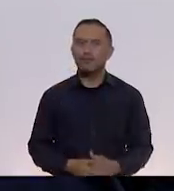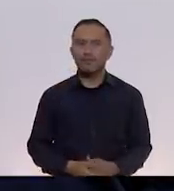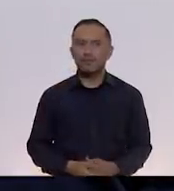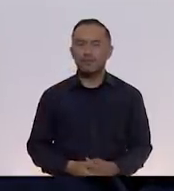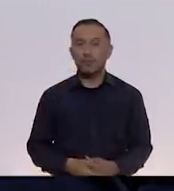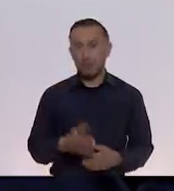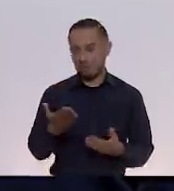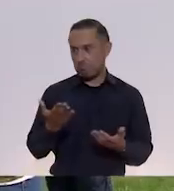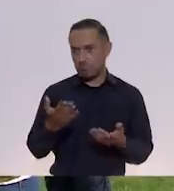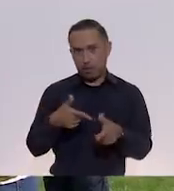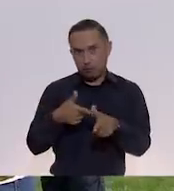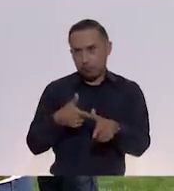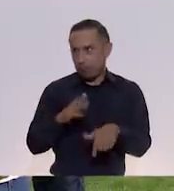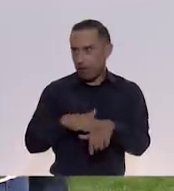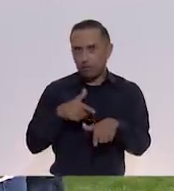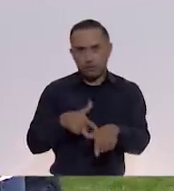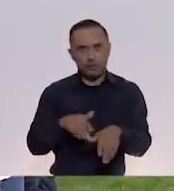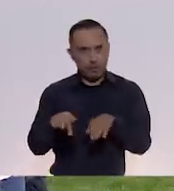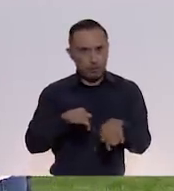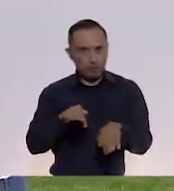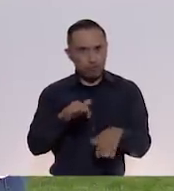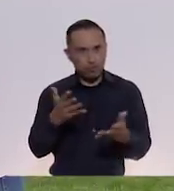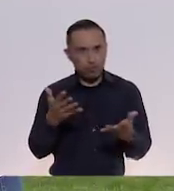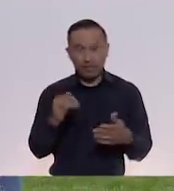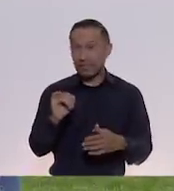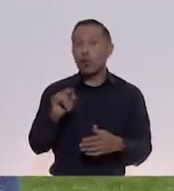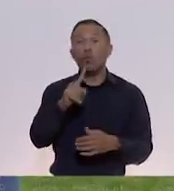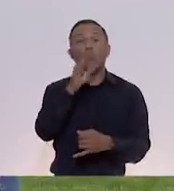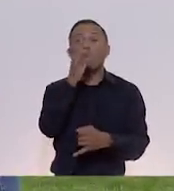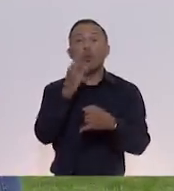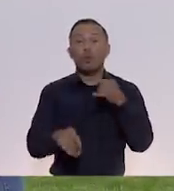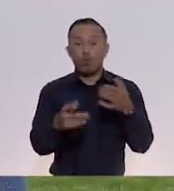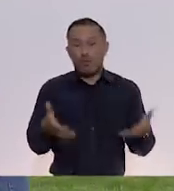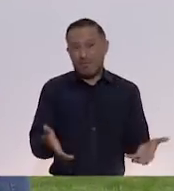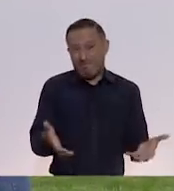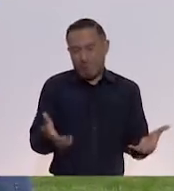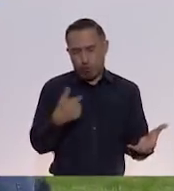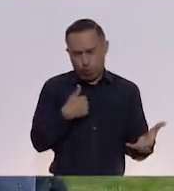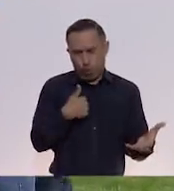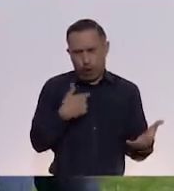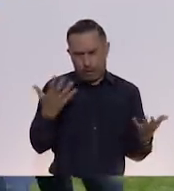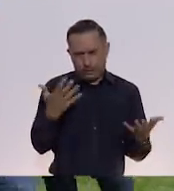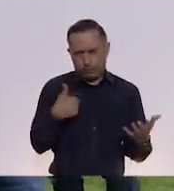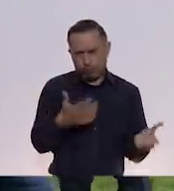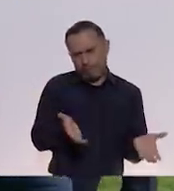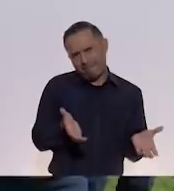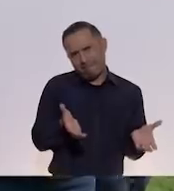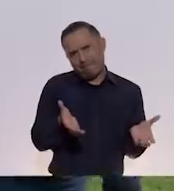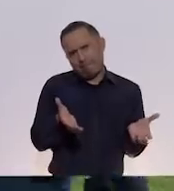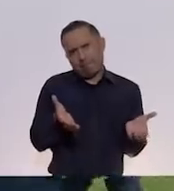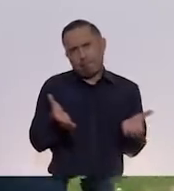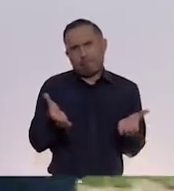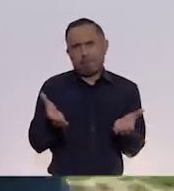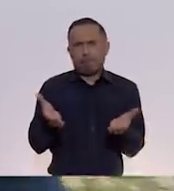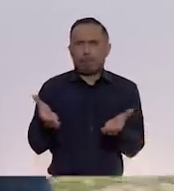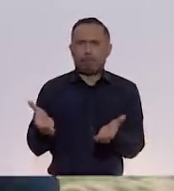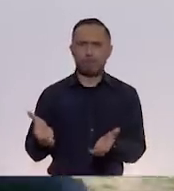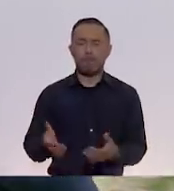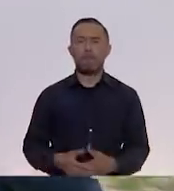Pues a seguirle, ¿no? Uh-huh. Trabajo con la caja. Ya la última, me la llevo yo. Va. Listo. Vámonos. Ah,